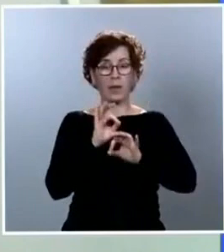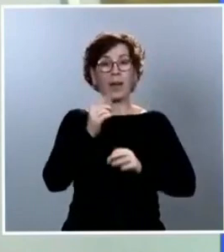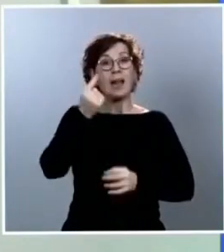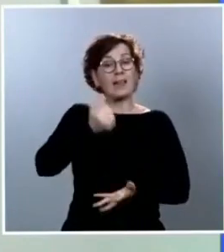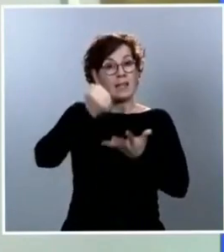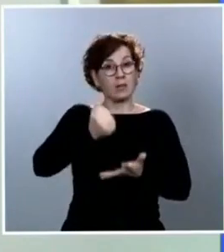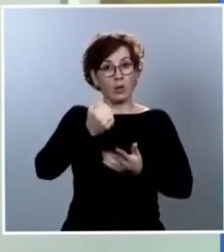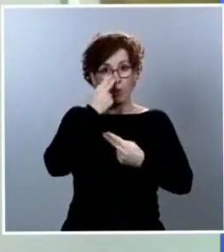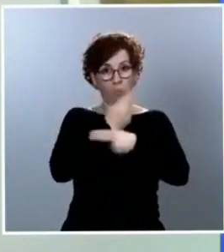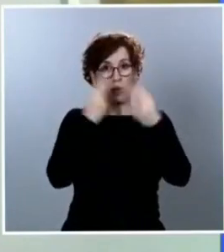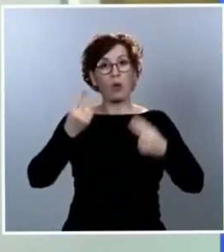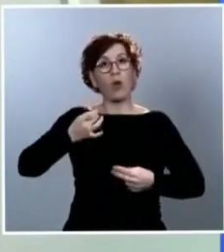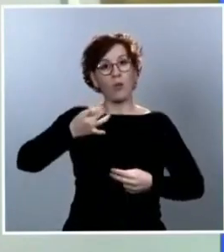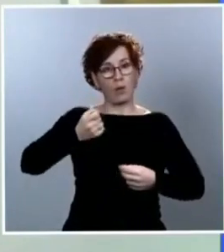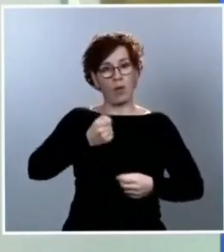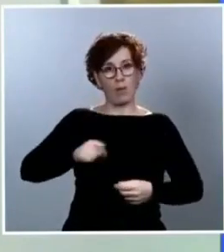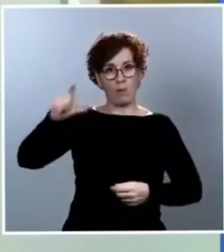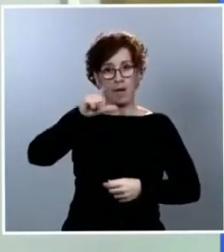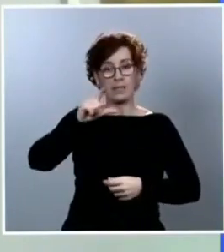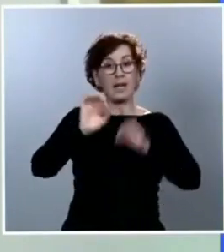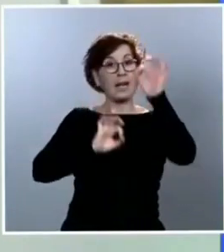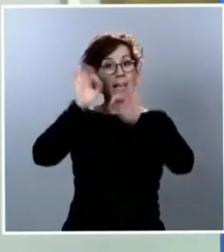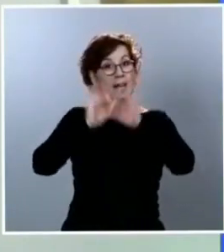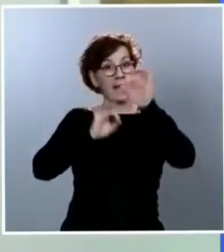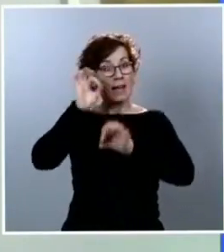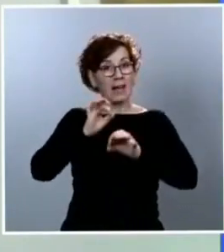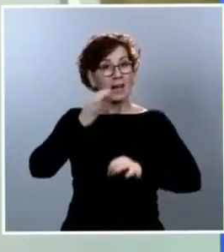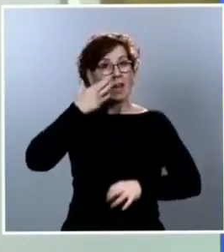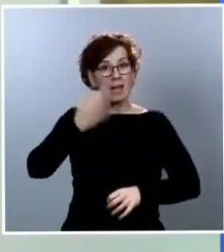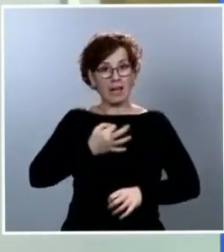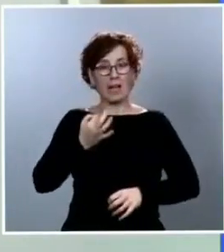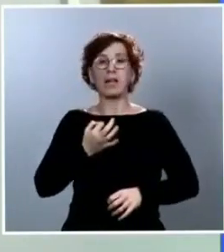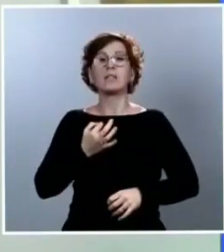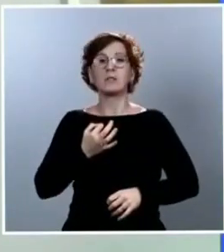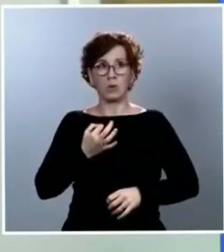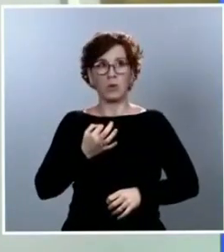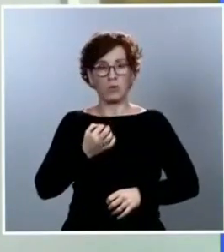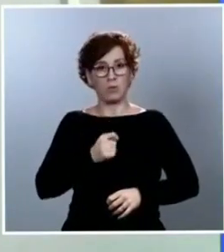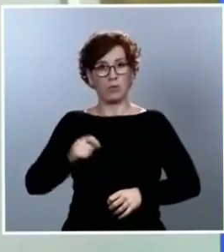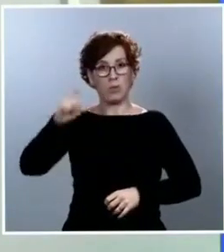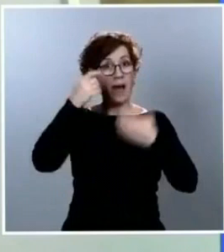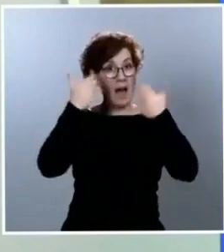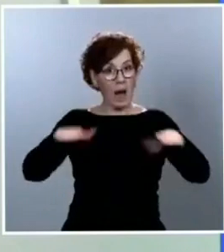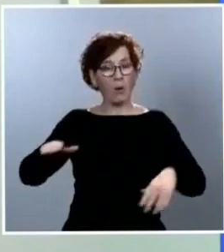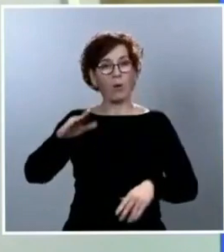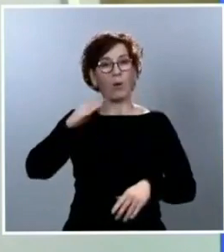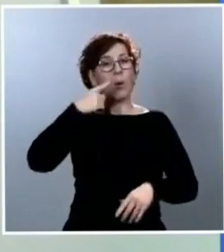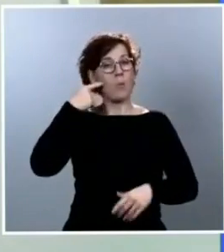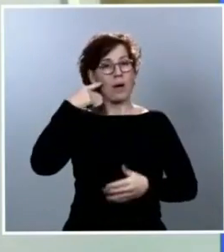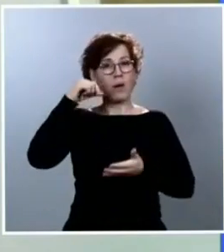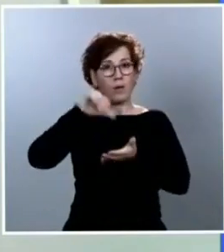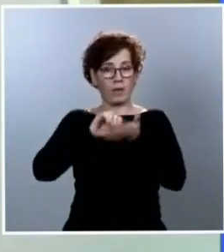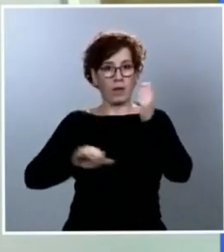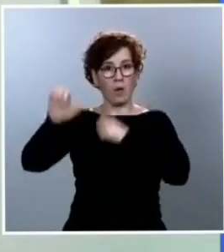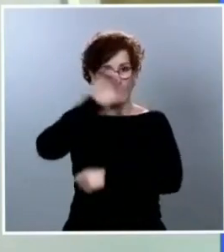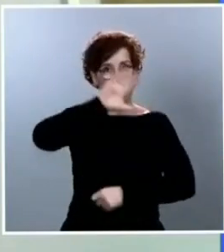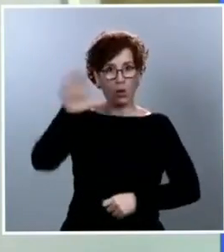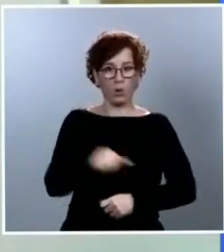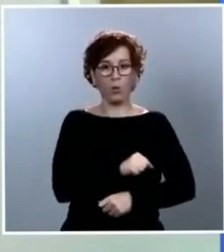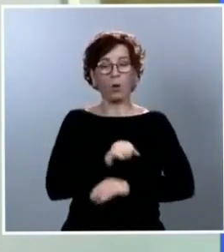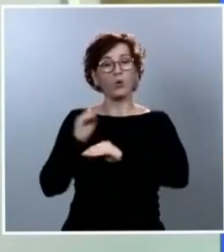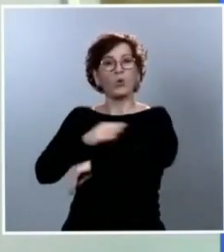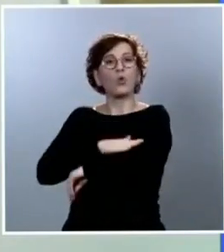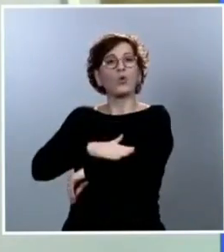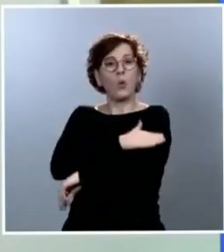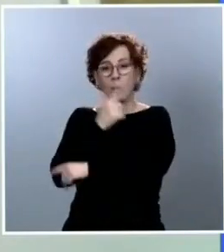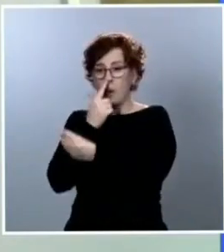deuda y la prima de riesgo empieza a subir de nuevo, incluso con las compras del BCE. ¿Cuándo va a presentar el Gobierno sus previsiones? ¿Y cree que de no hacerlo